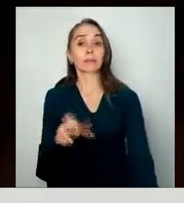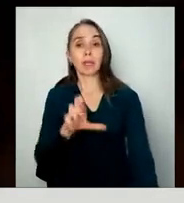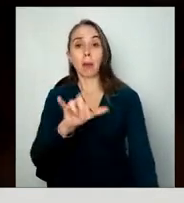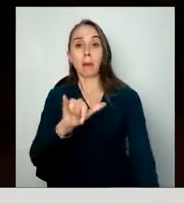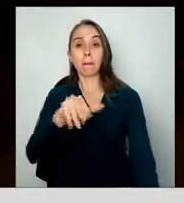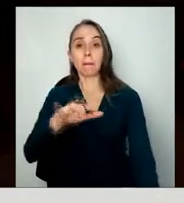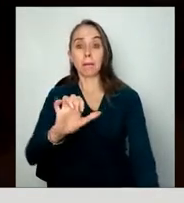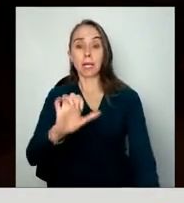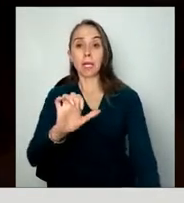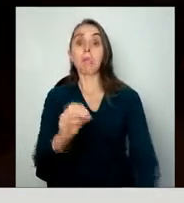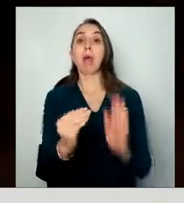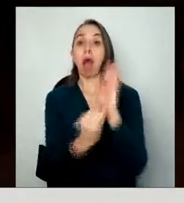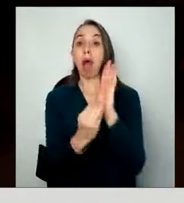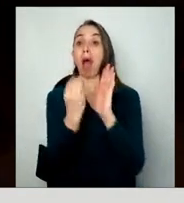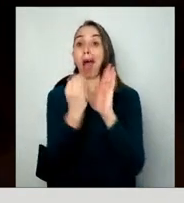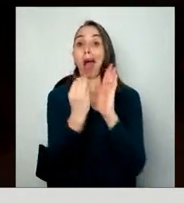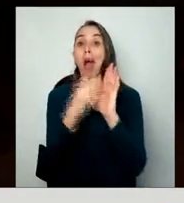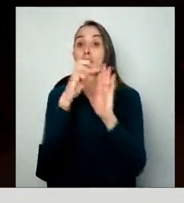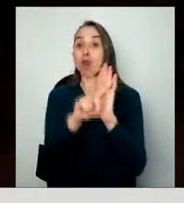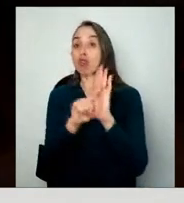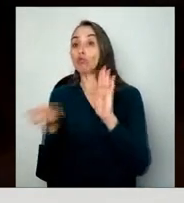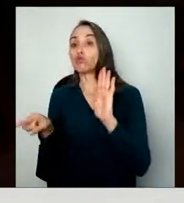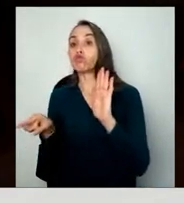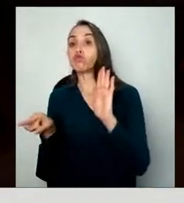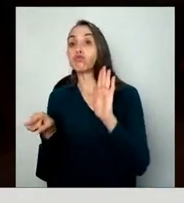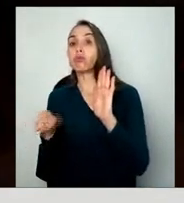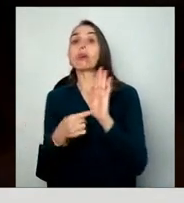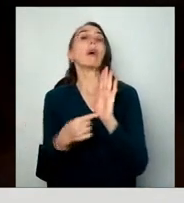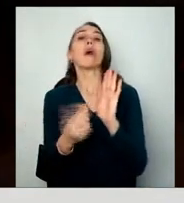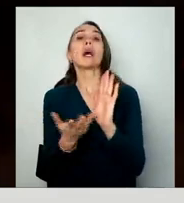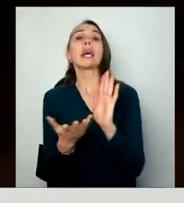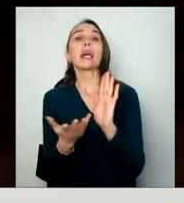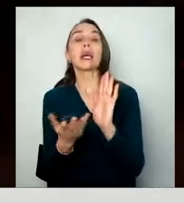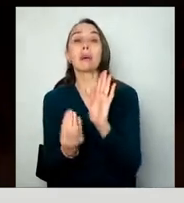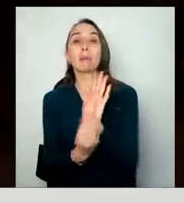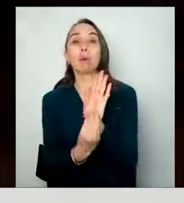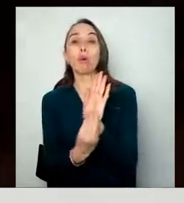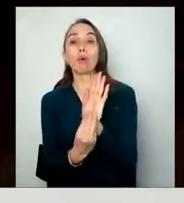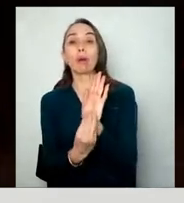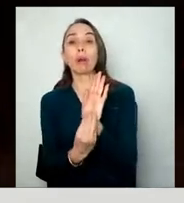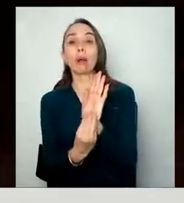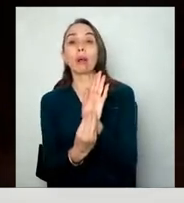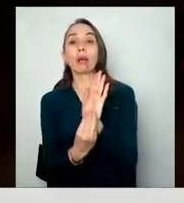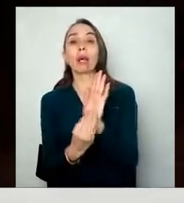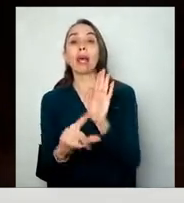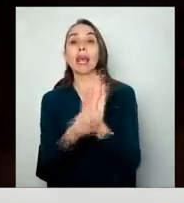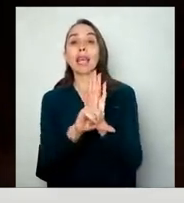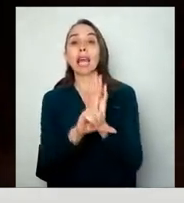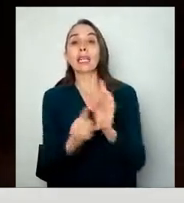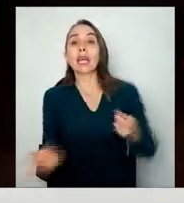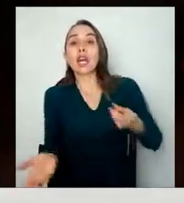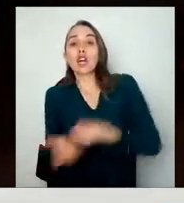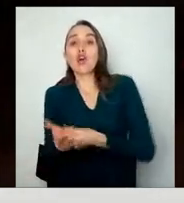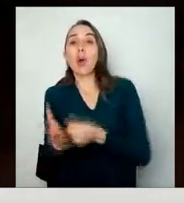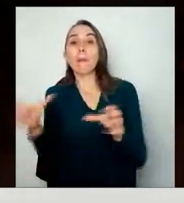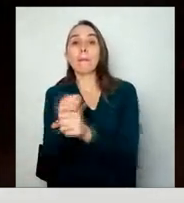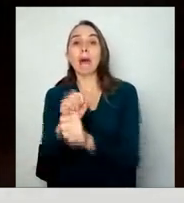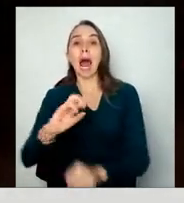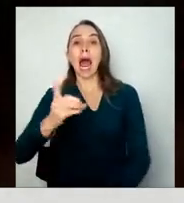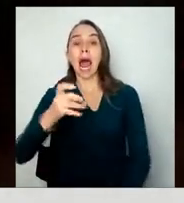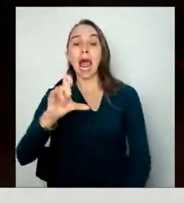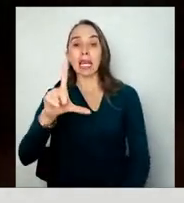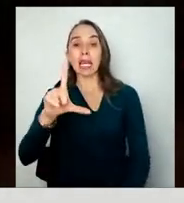beneficiadas con este proyecto porque lo que hace es incorporar a nivel legal la compra ágil este procedimiento actúa